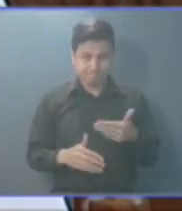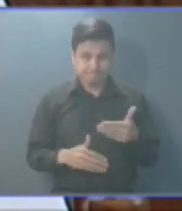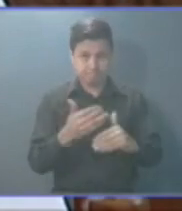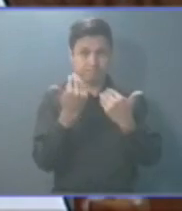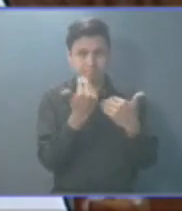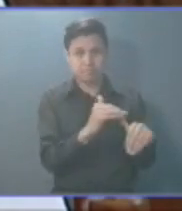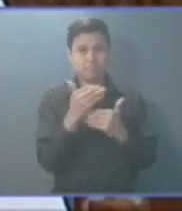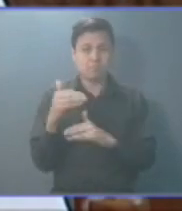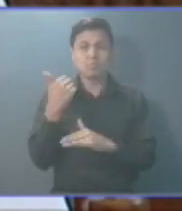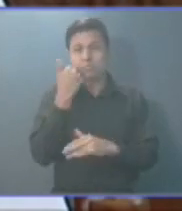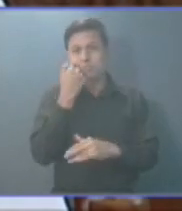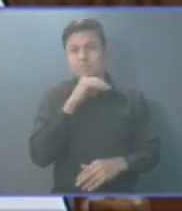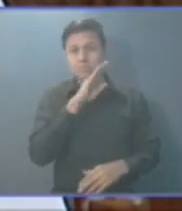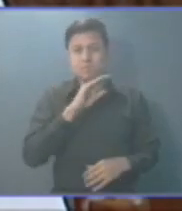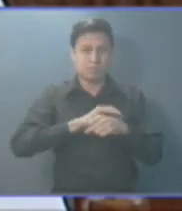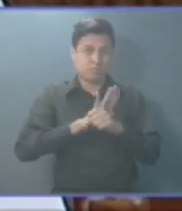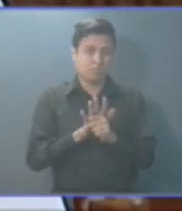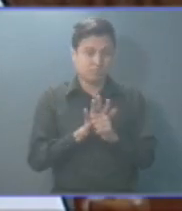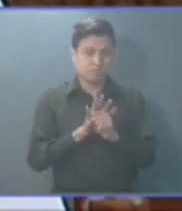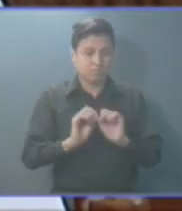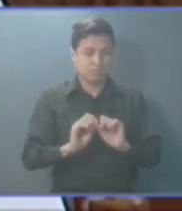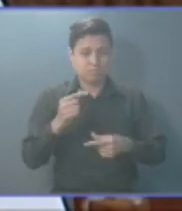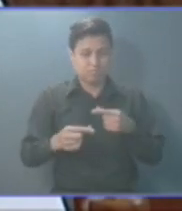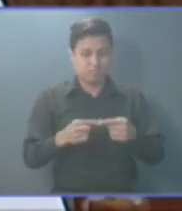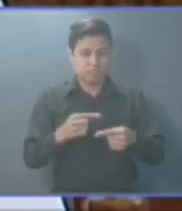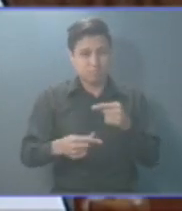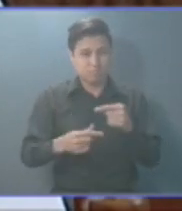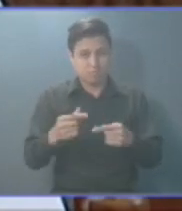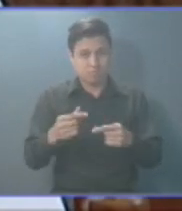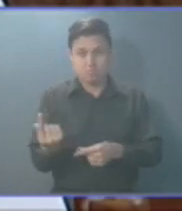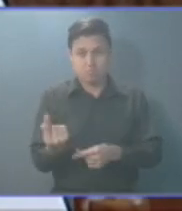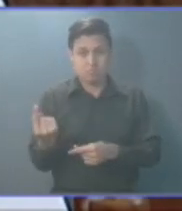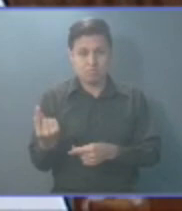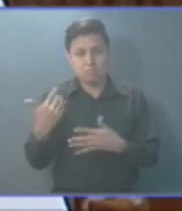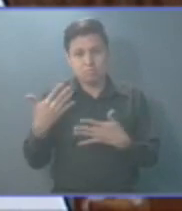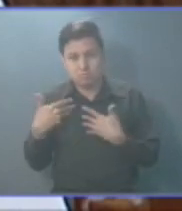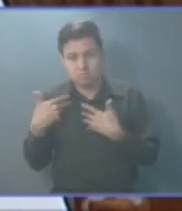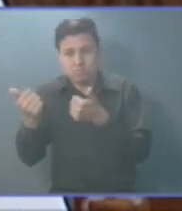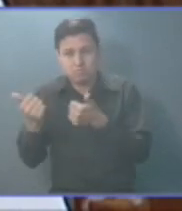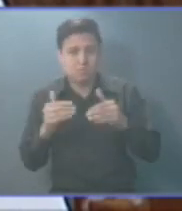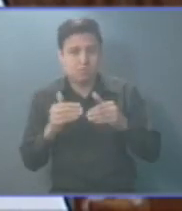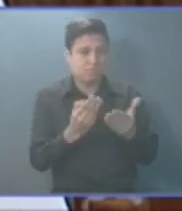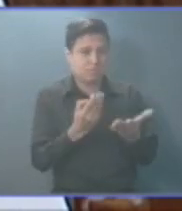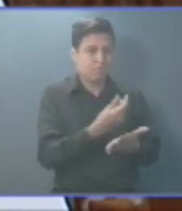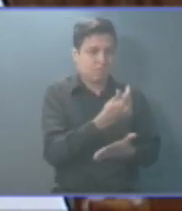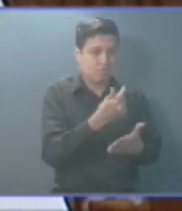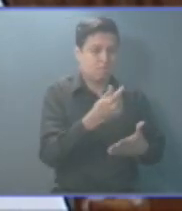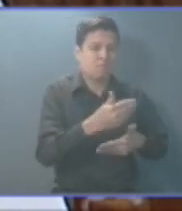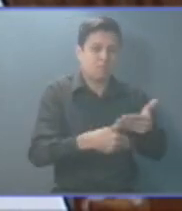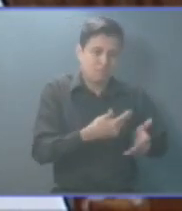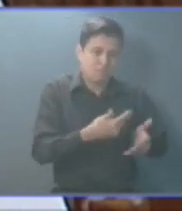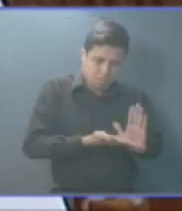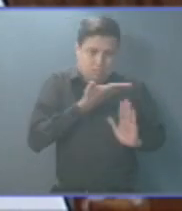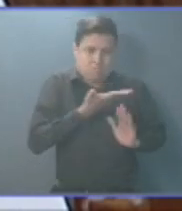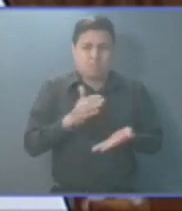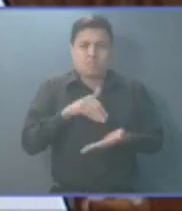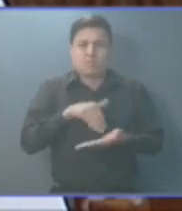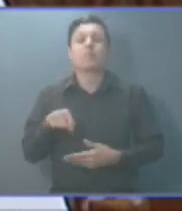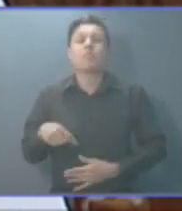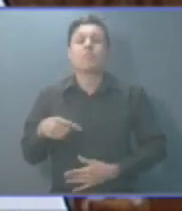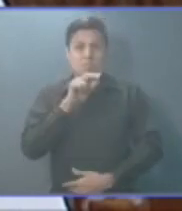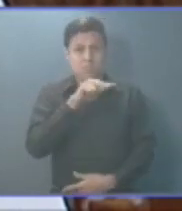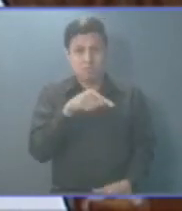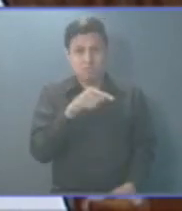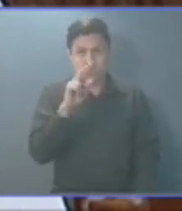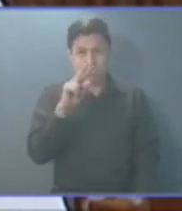del COVID-19 y la recuperación económica del país. Con fecha 27 de julio del presente año, la